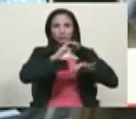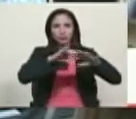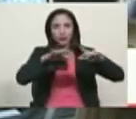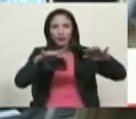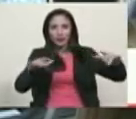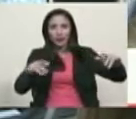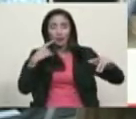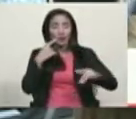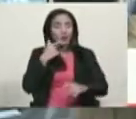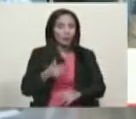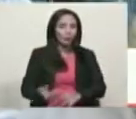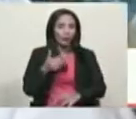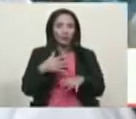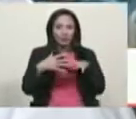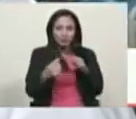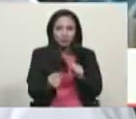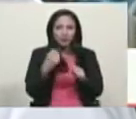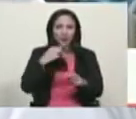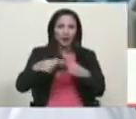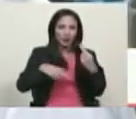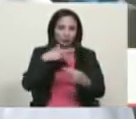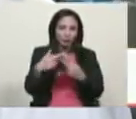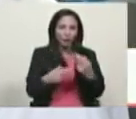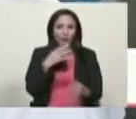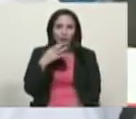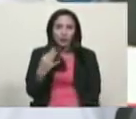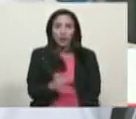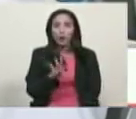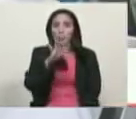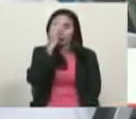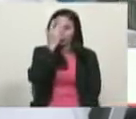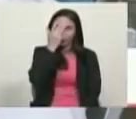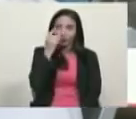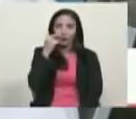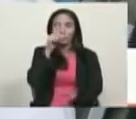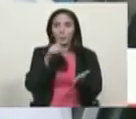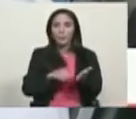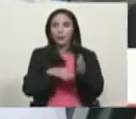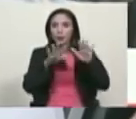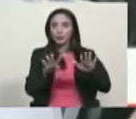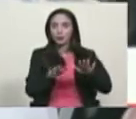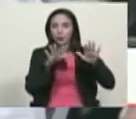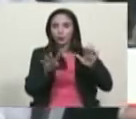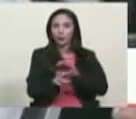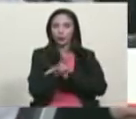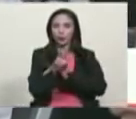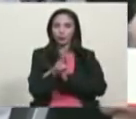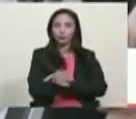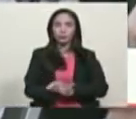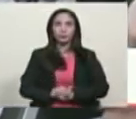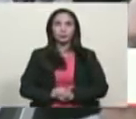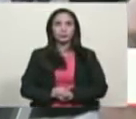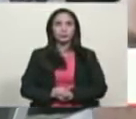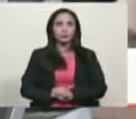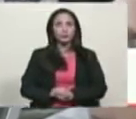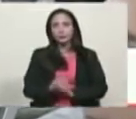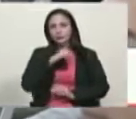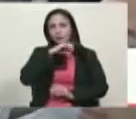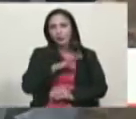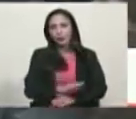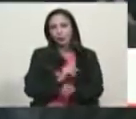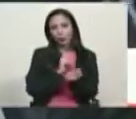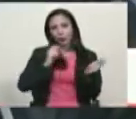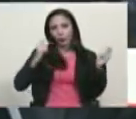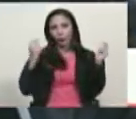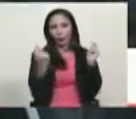rebelión revolucionaria y bolivariana del 4 de febrero de 1992, que marcó un antes y